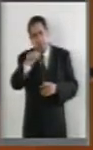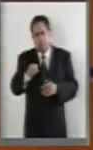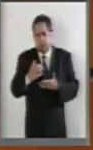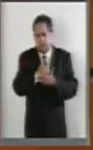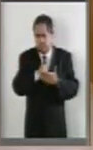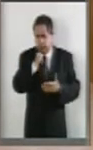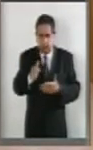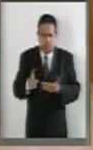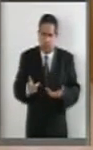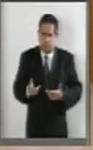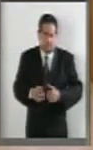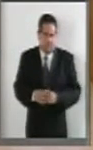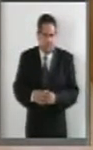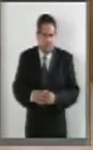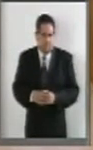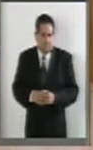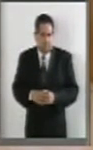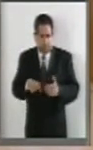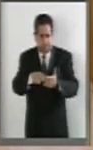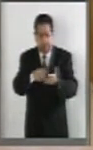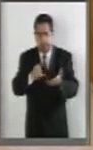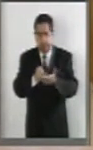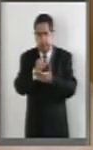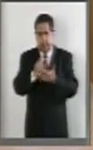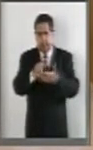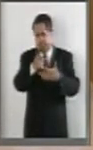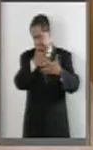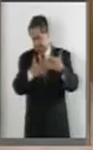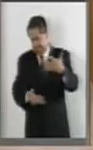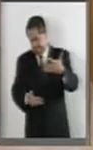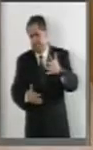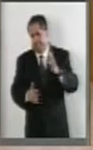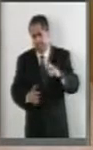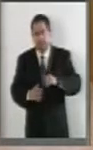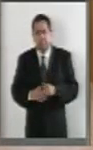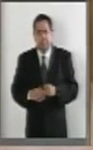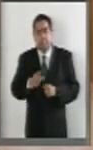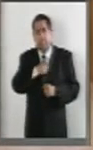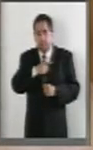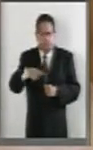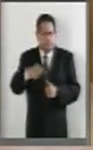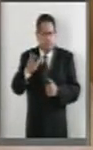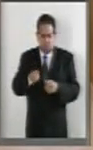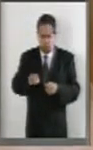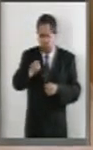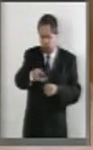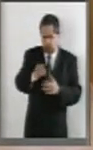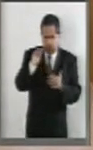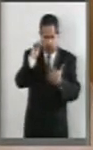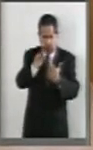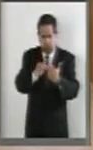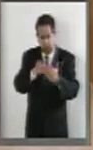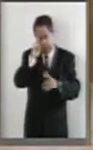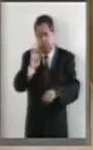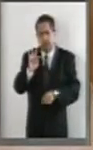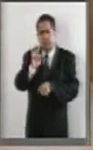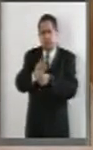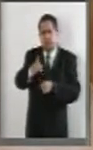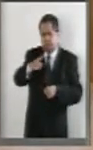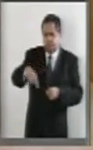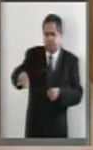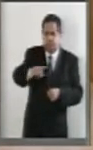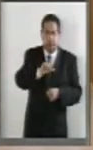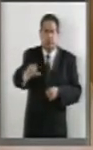ingreso. Este dictamen habla en lo general sobre lo que debemos de aportar en favor de